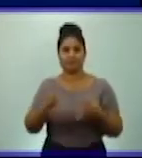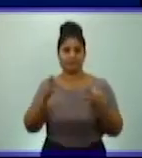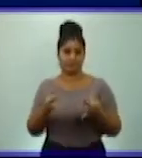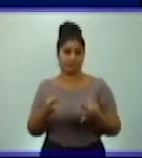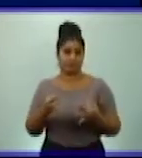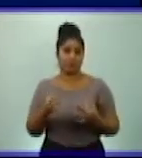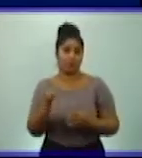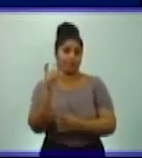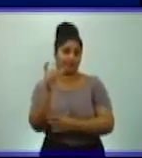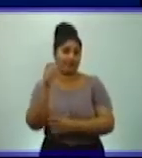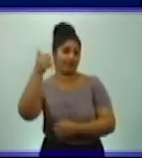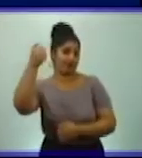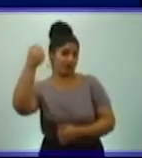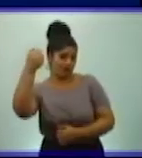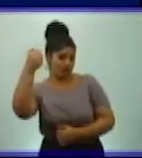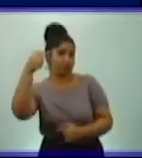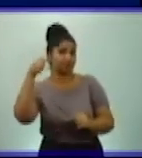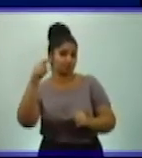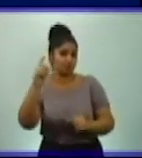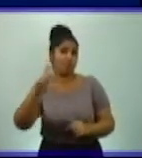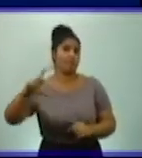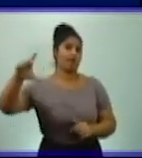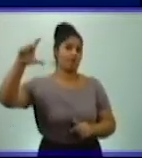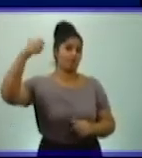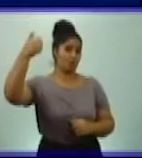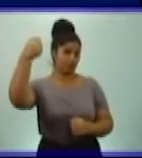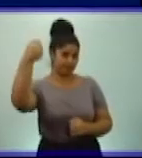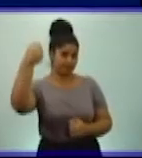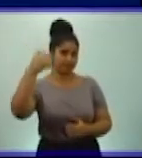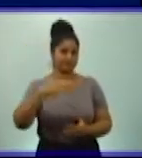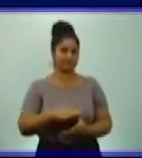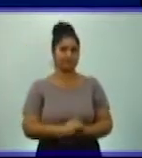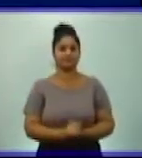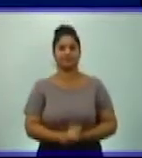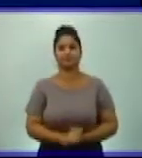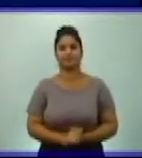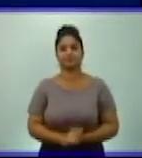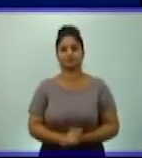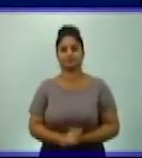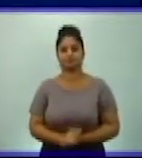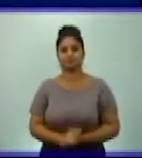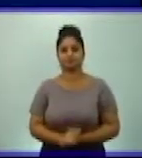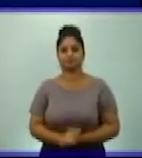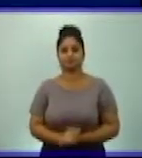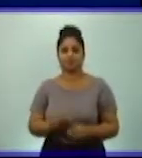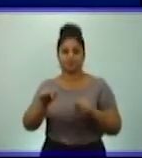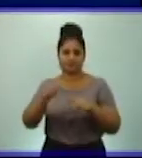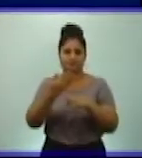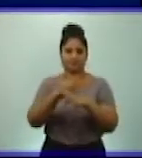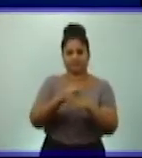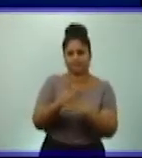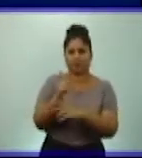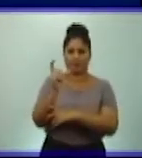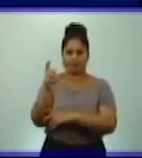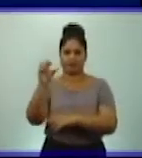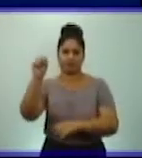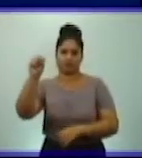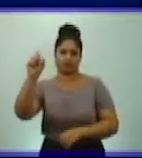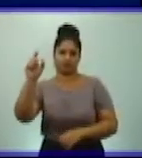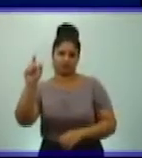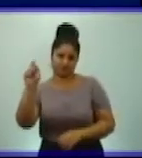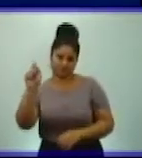poder exaltar las cualidades que tiene esta palabra como sustantivo y lo que significa para la autora en este